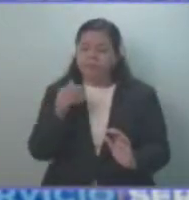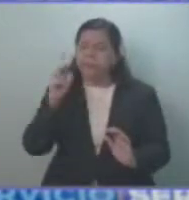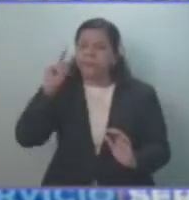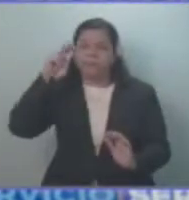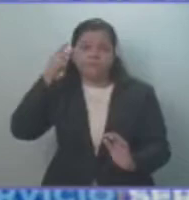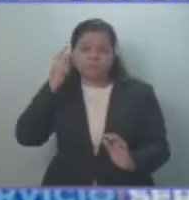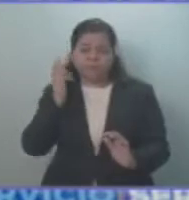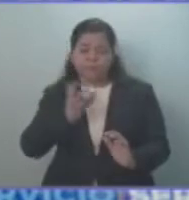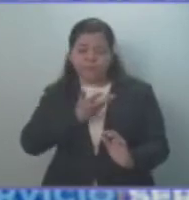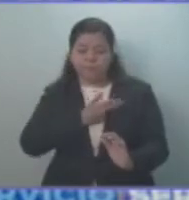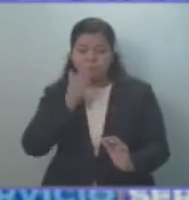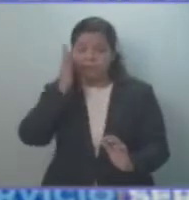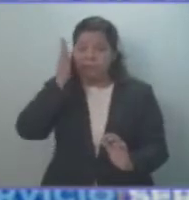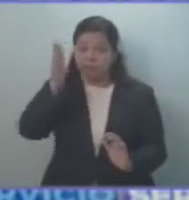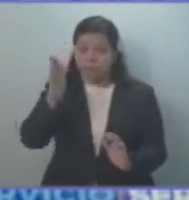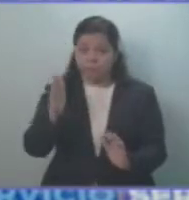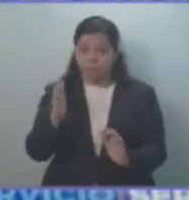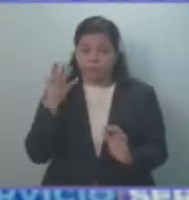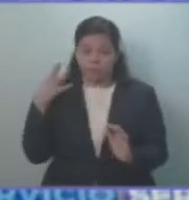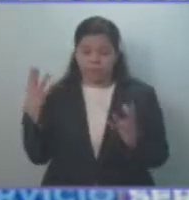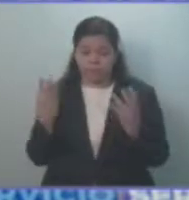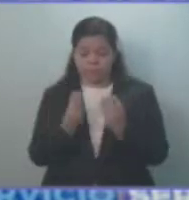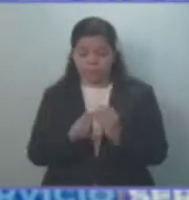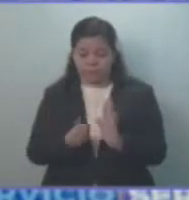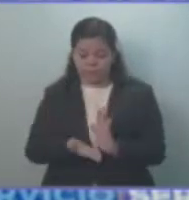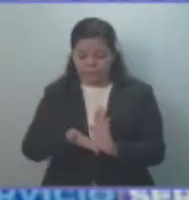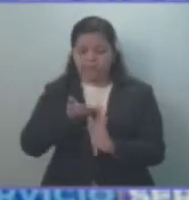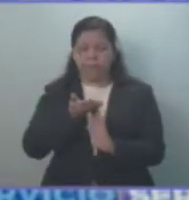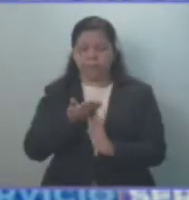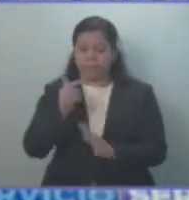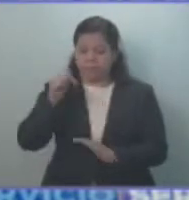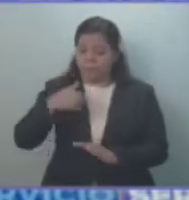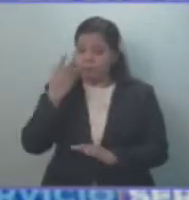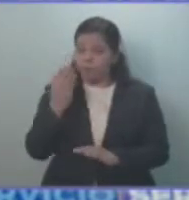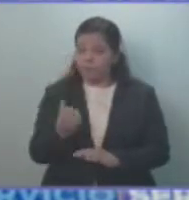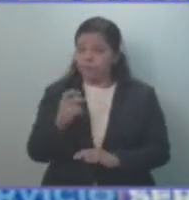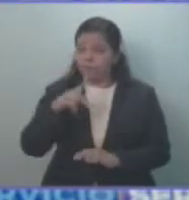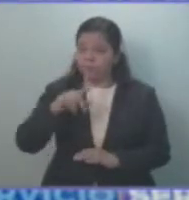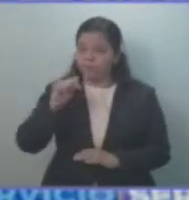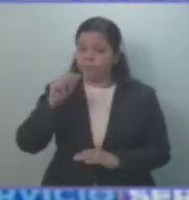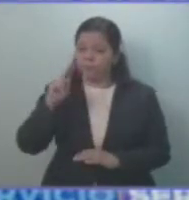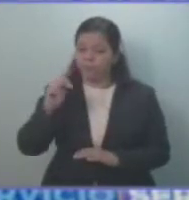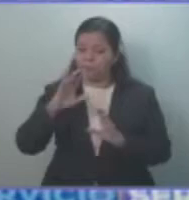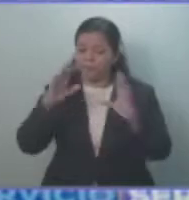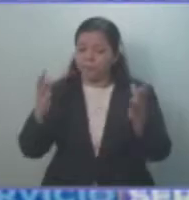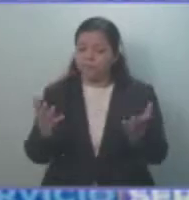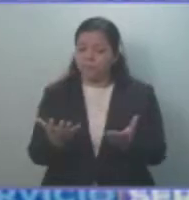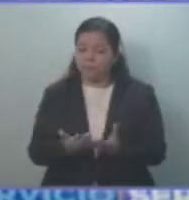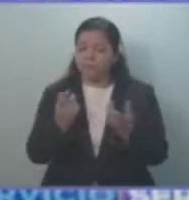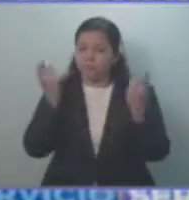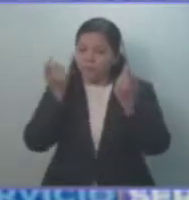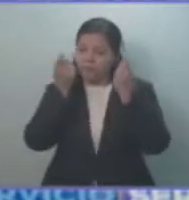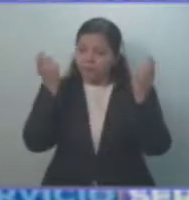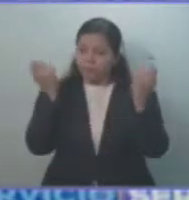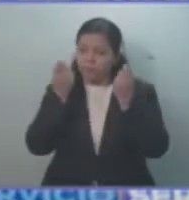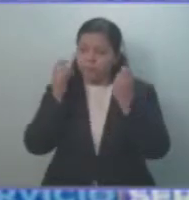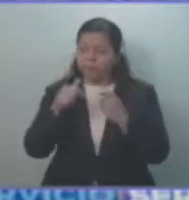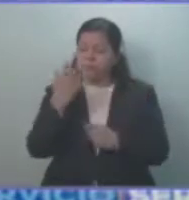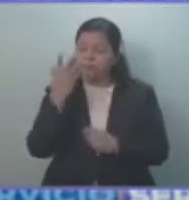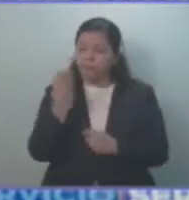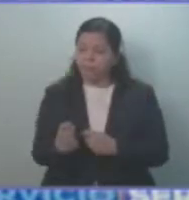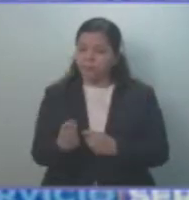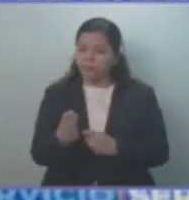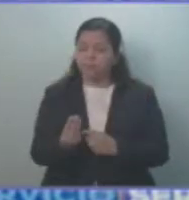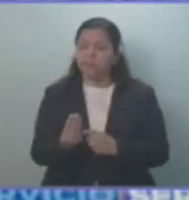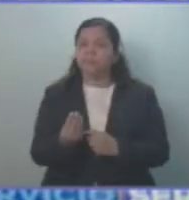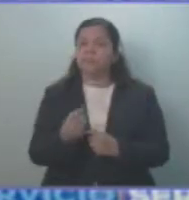nuestras sociedades y de nuestros países. Hoy, Plan Internacional celebra este Día de las Niñas con el eslogan